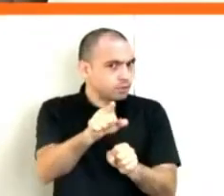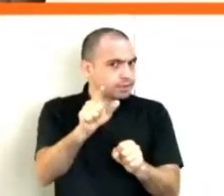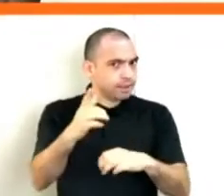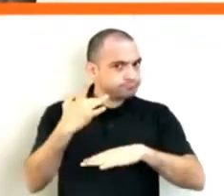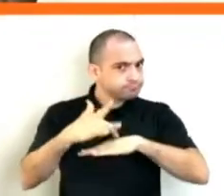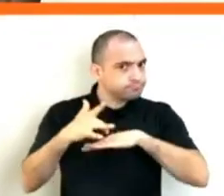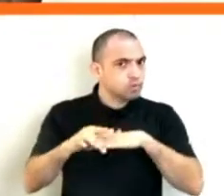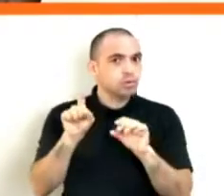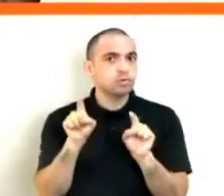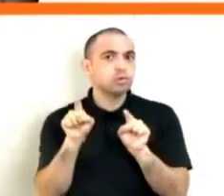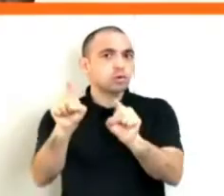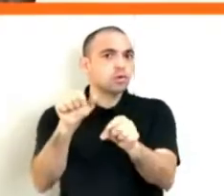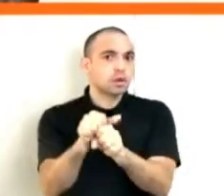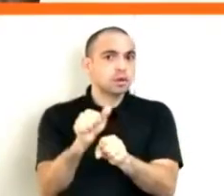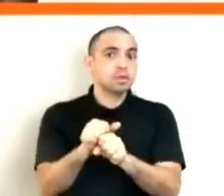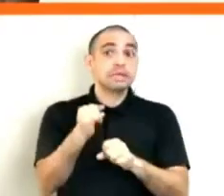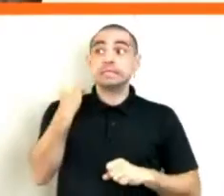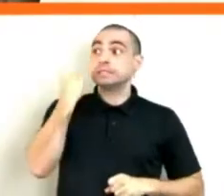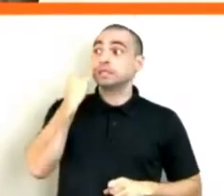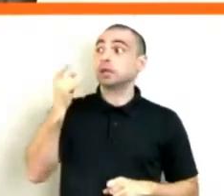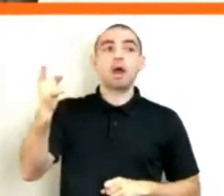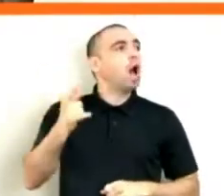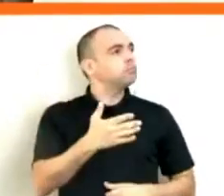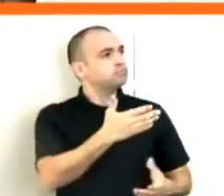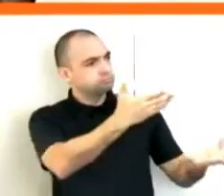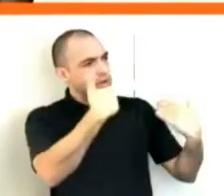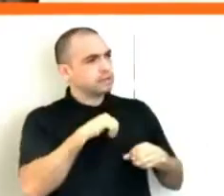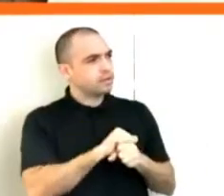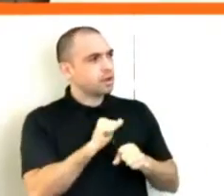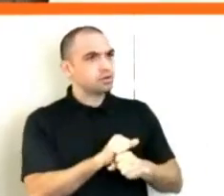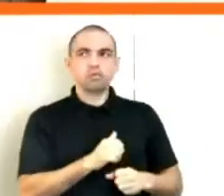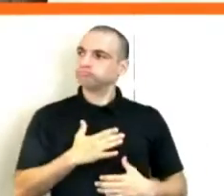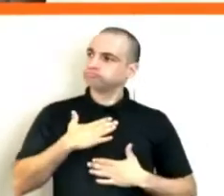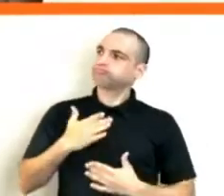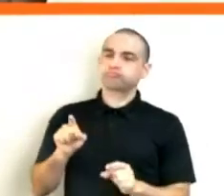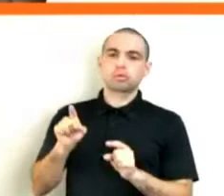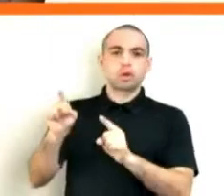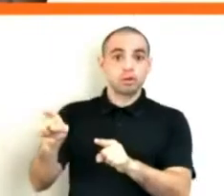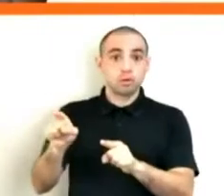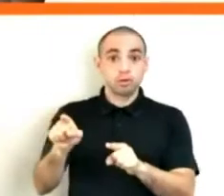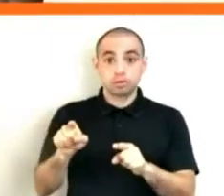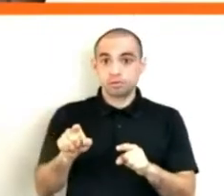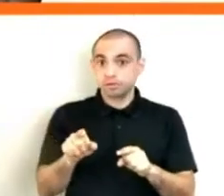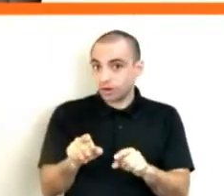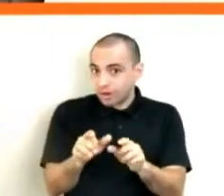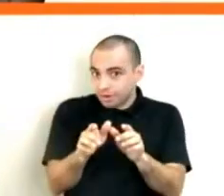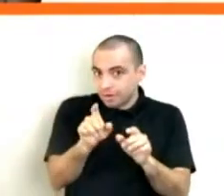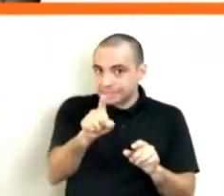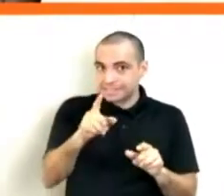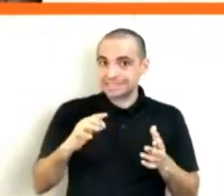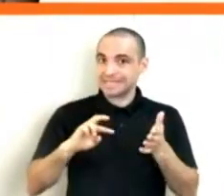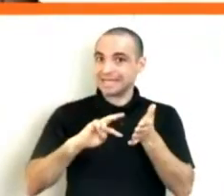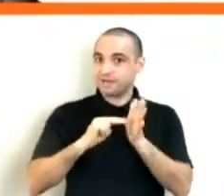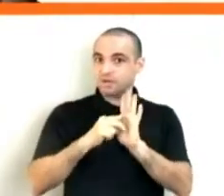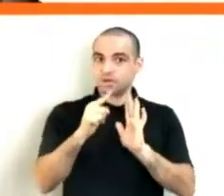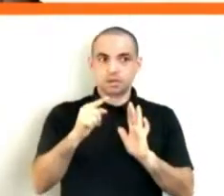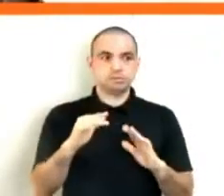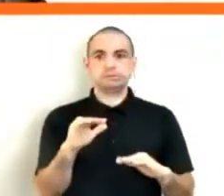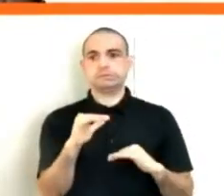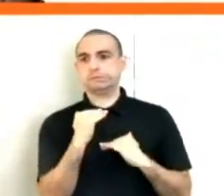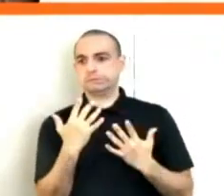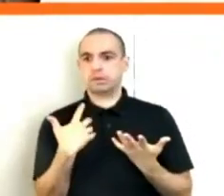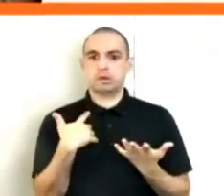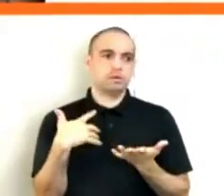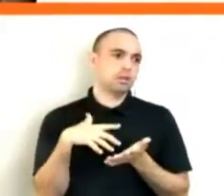trabajar. Si le ofrecieron un empleo, estuvo dispuesto, si usted estaba disponible para trabajar. Cuando digo disponible es que usted no estaba incapacitado, que no podía trabajar por